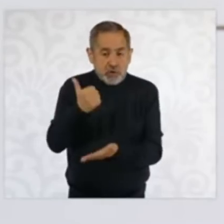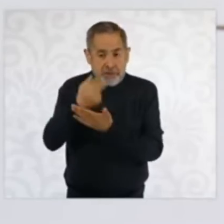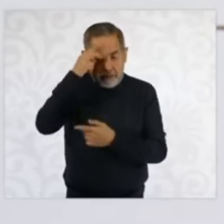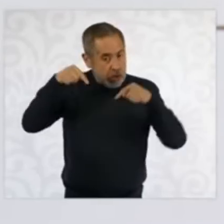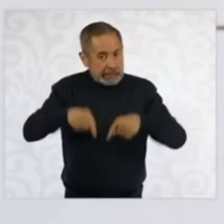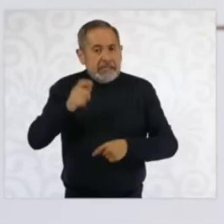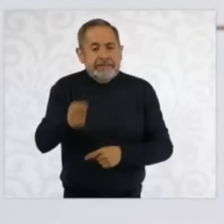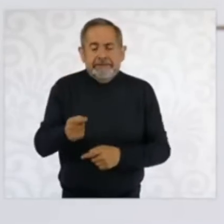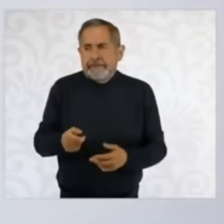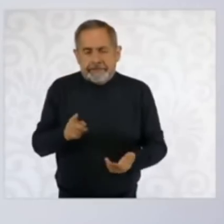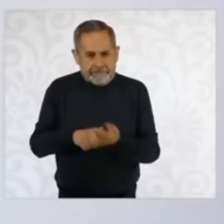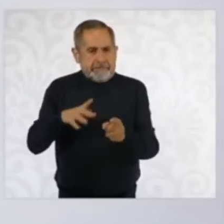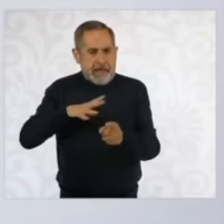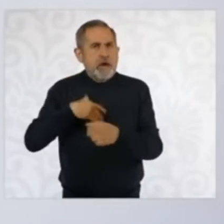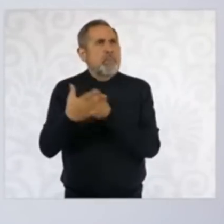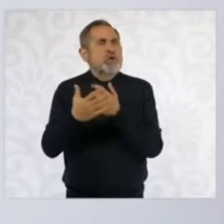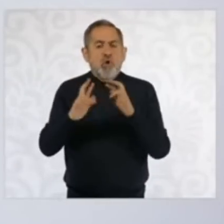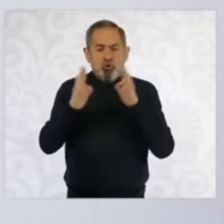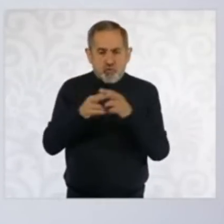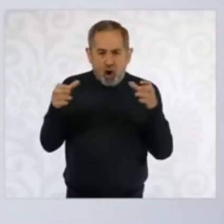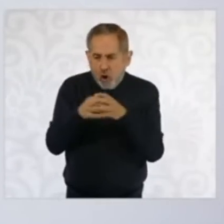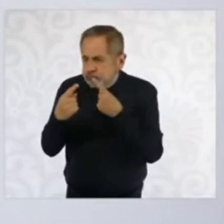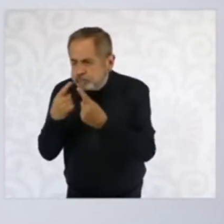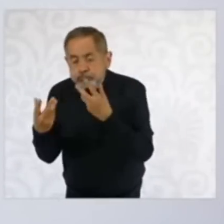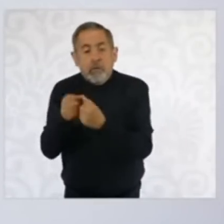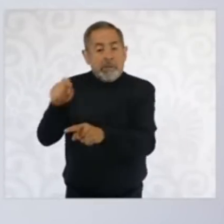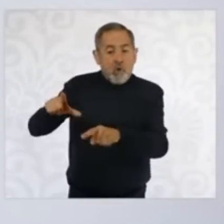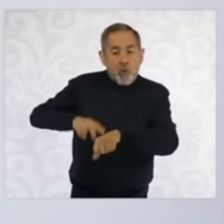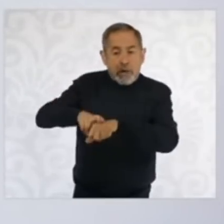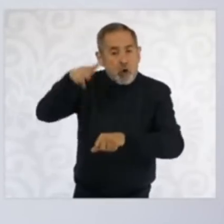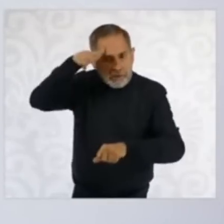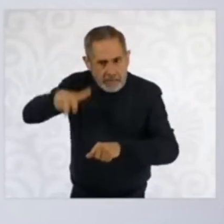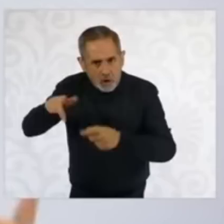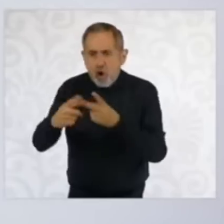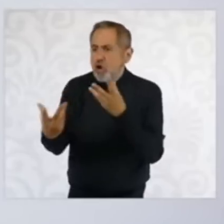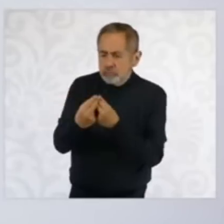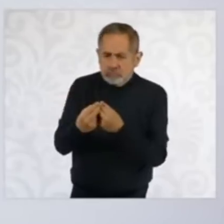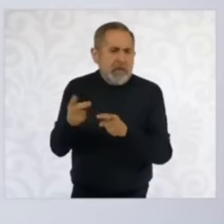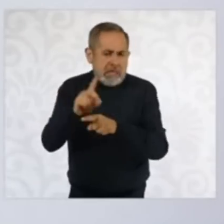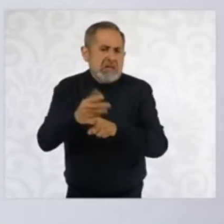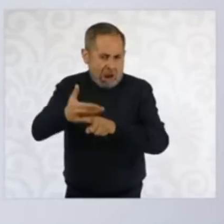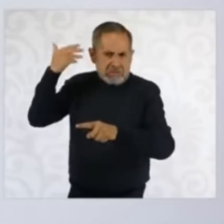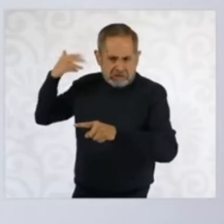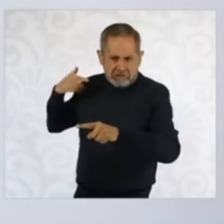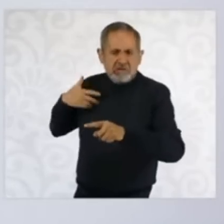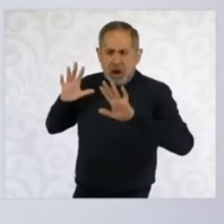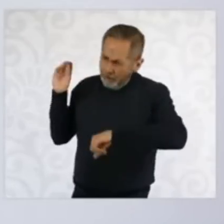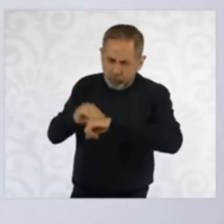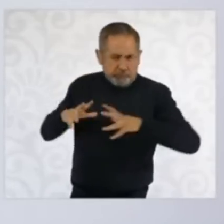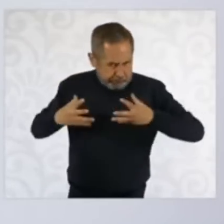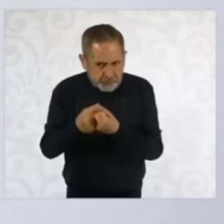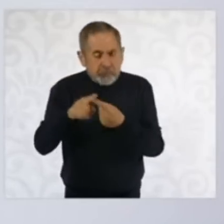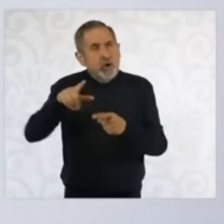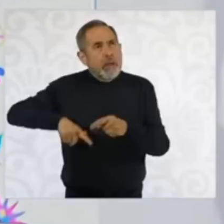México, tenemos una reunión en donde participa el gobernador de Hidalgo, la instalamos desde antes de que entráramos al gobierno, el